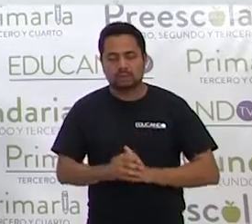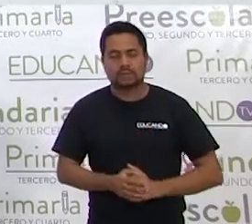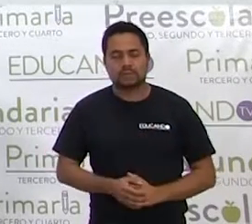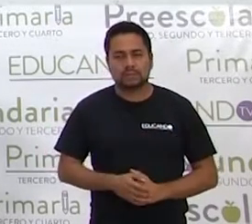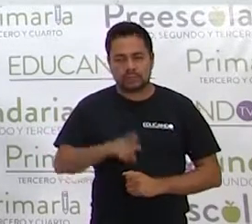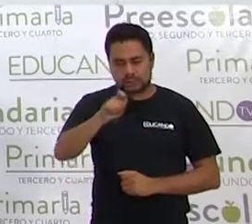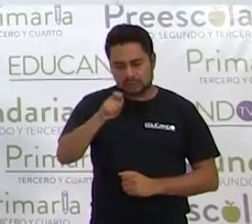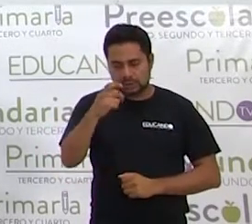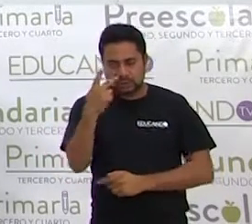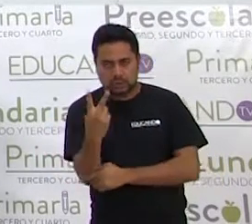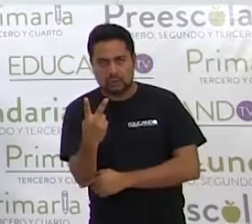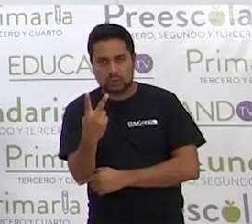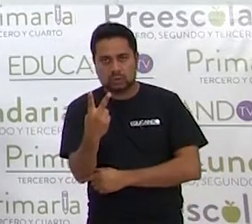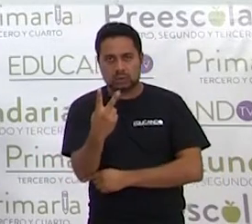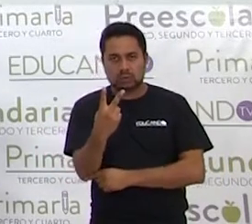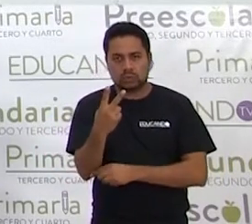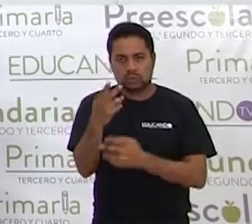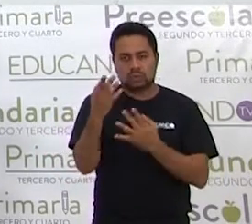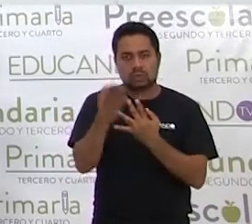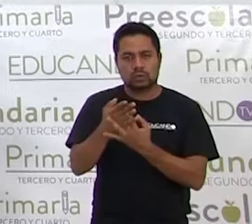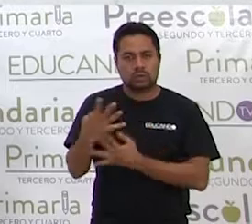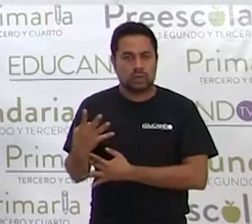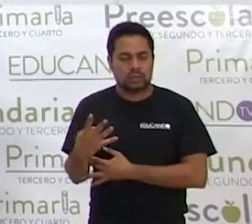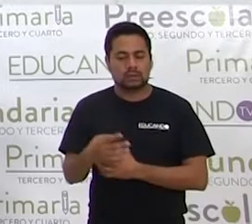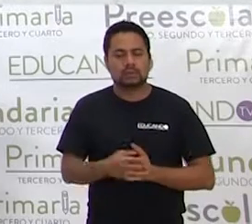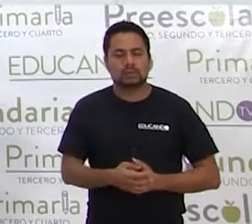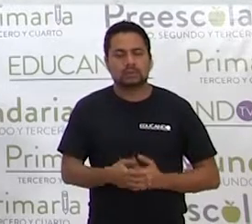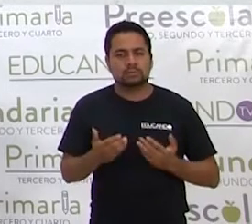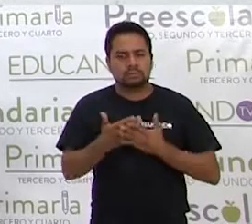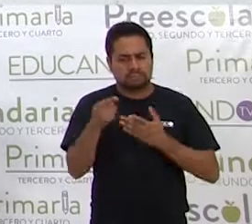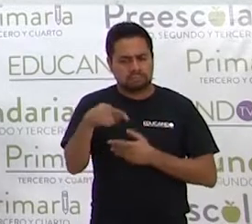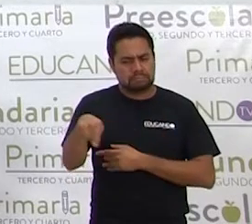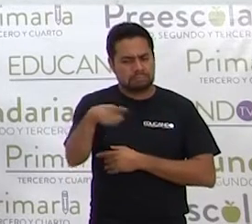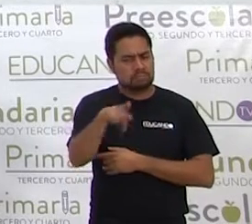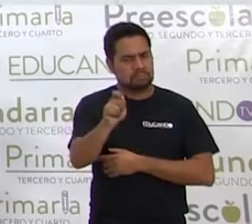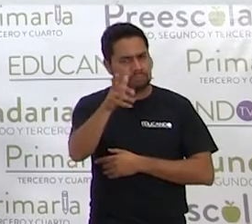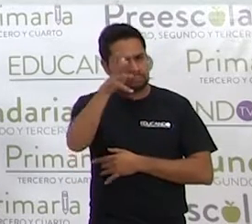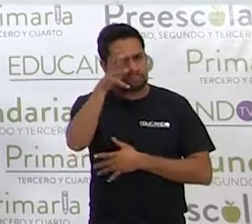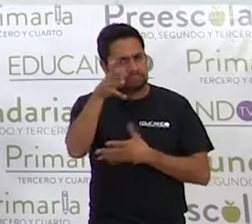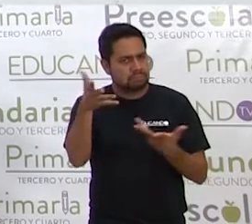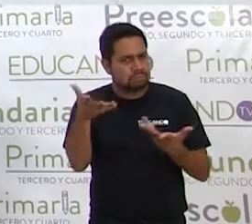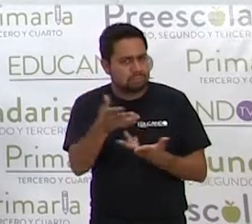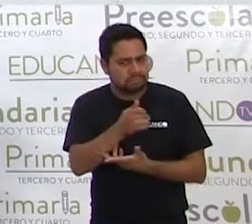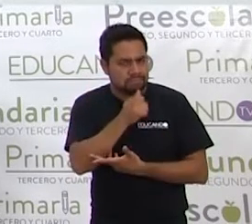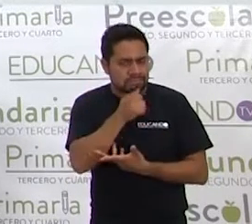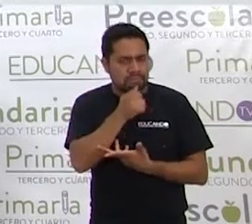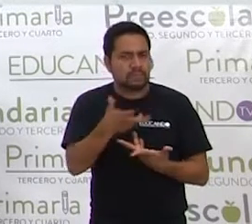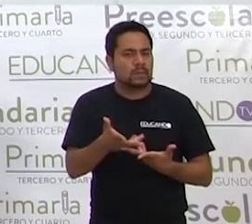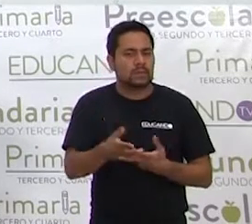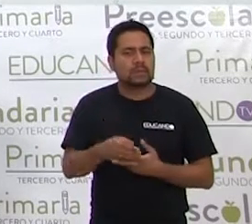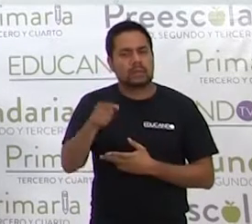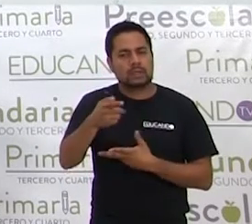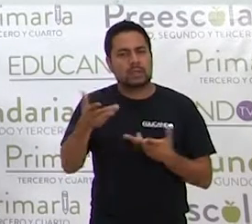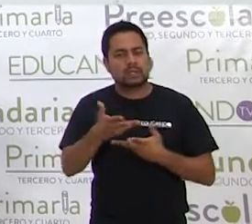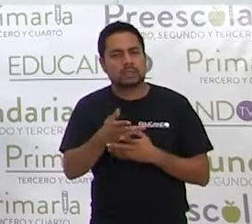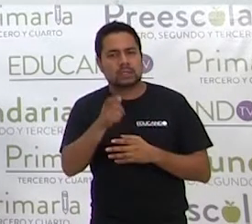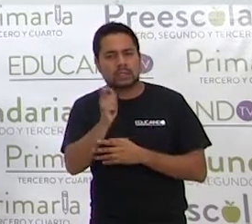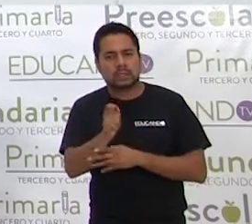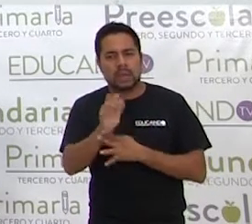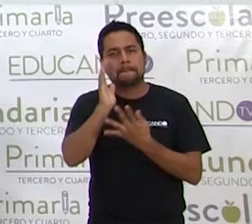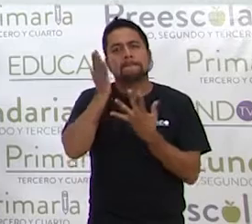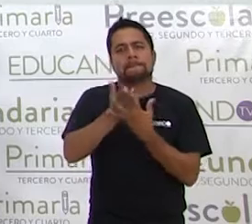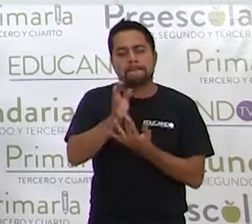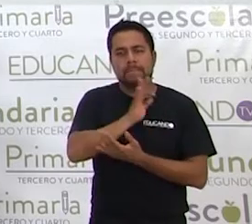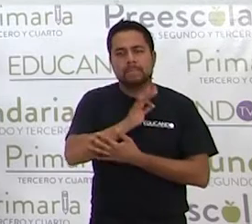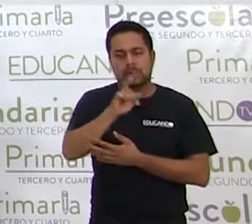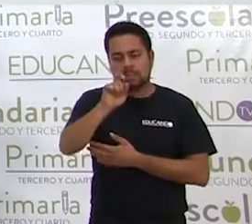si 22 cuartos ahora qué vamos a hacer aquí sí aquí le vamos a buscar su mitad